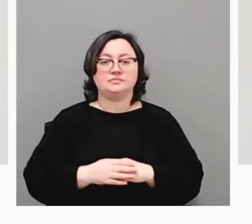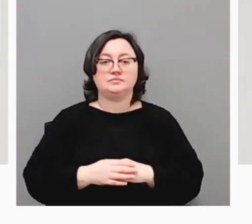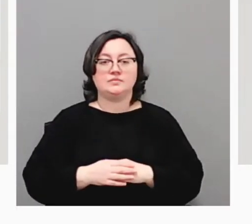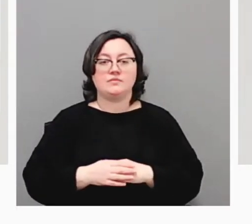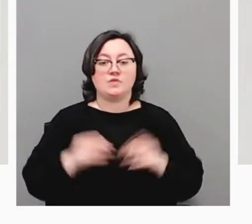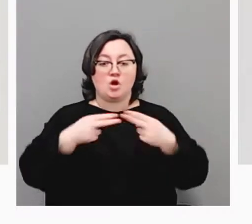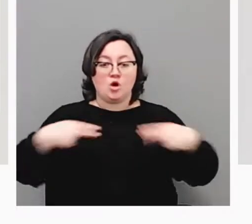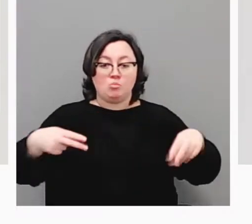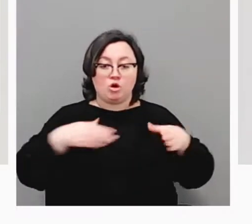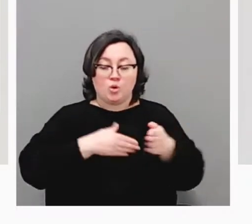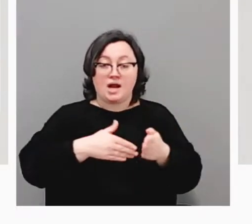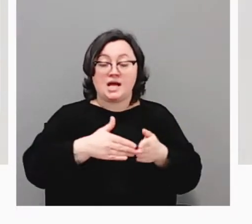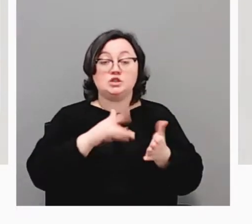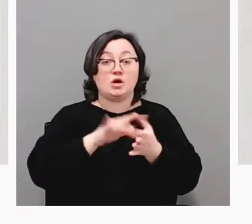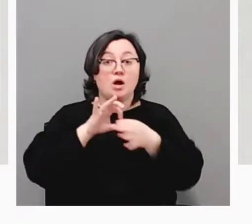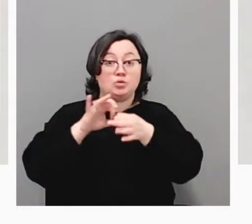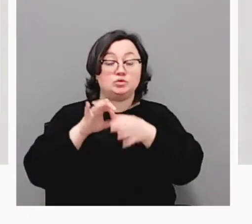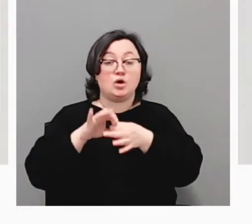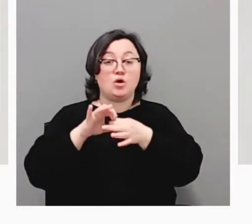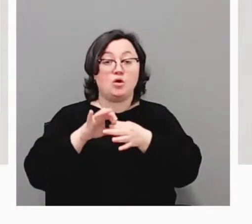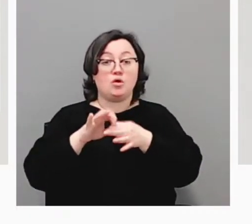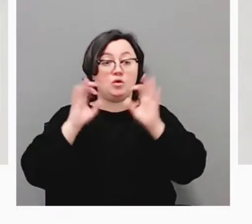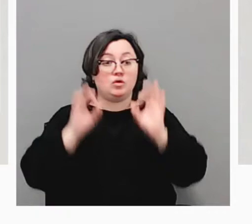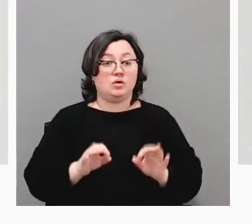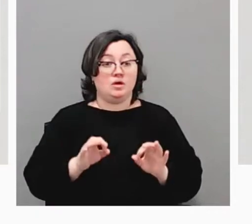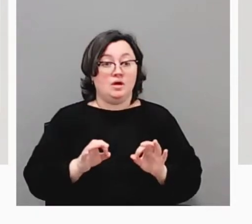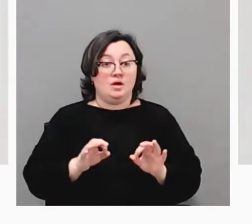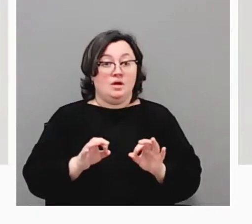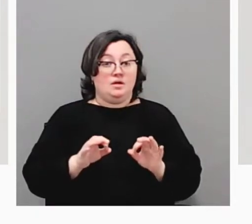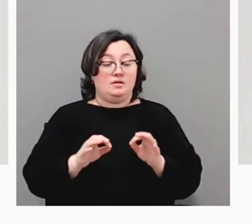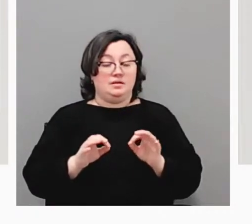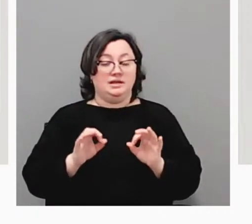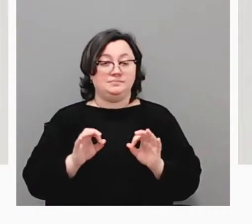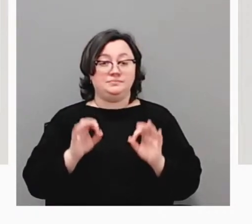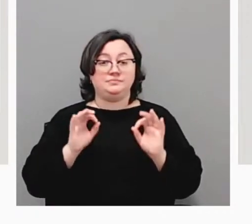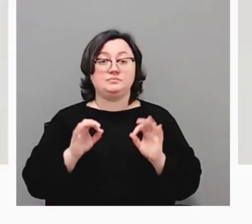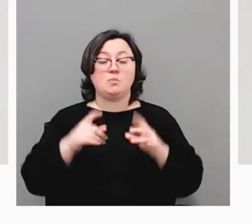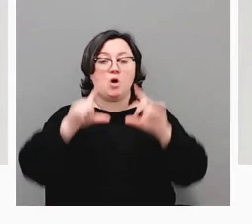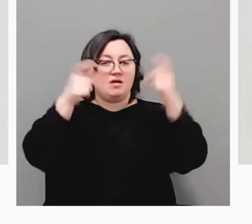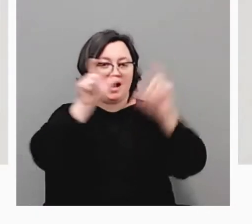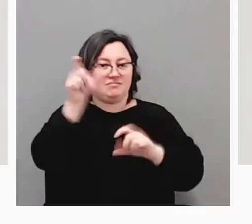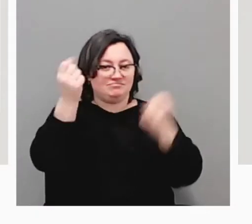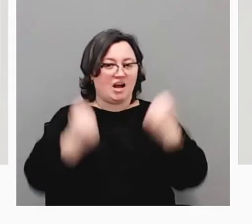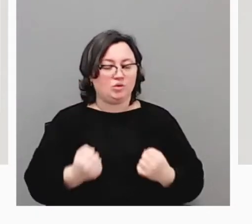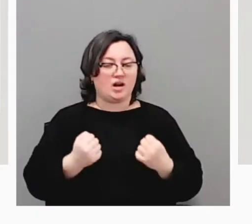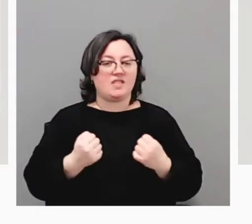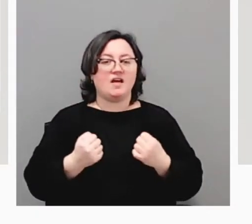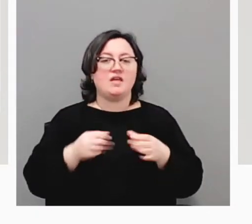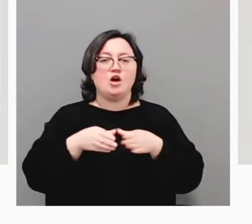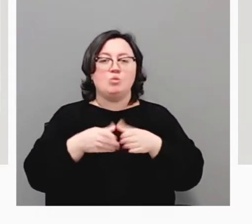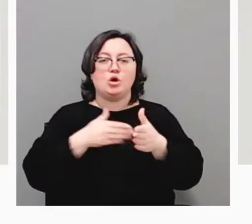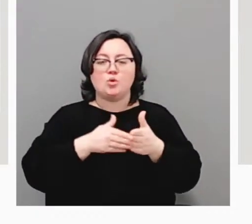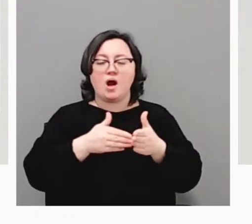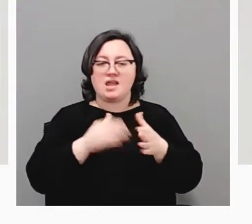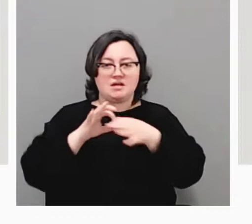un conjunto de actuaciones que hemos ido llevando a cabo por parte de la autoridad portuaria, que iremos desarrollando en la ponencia,